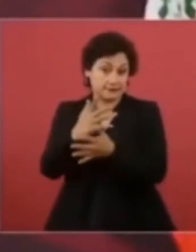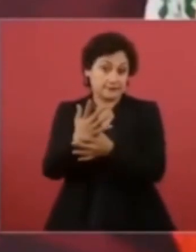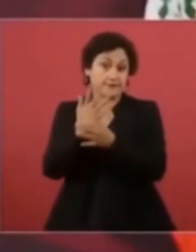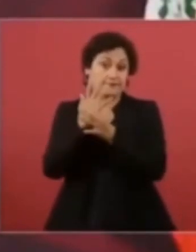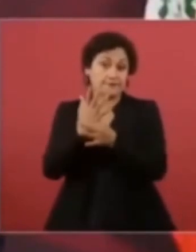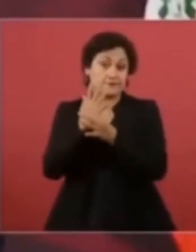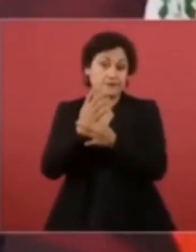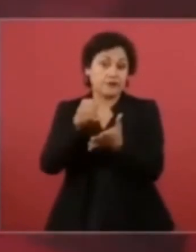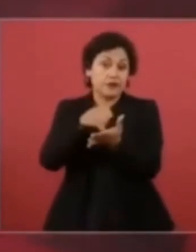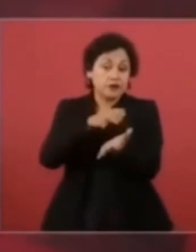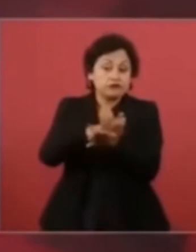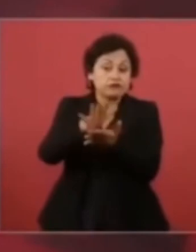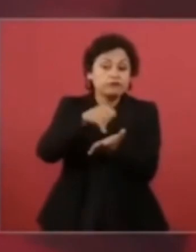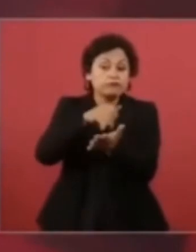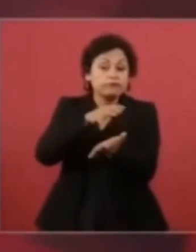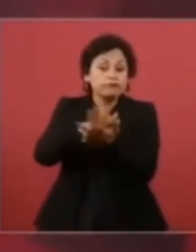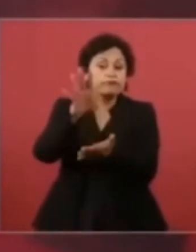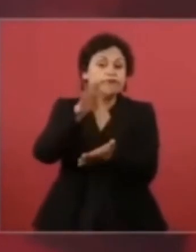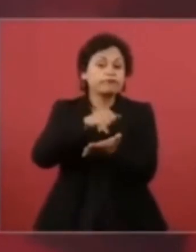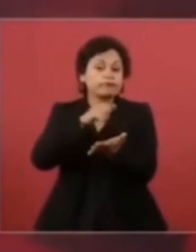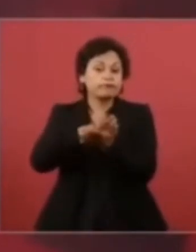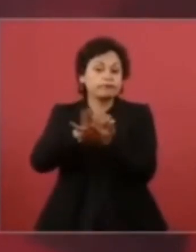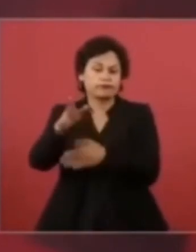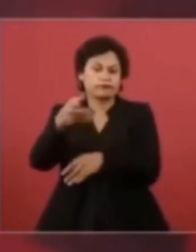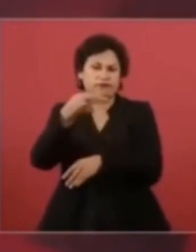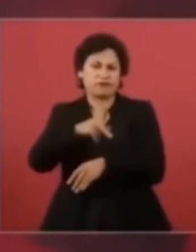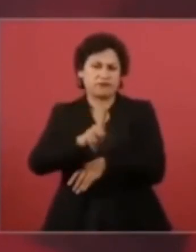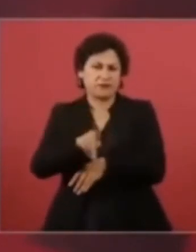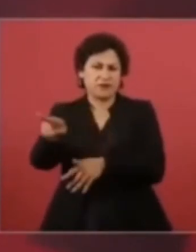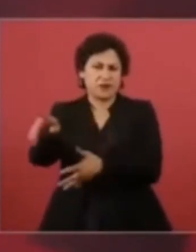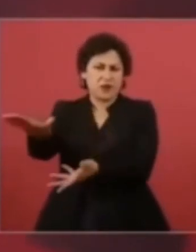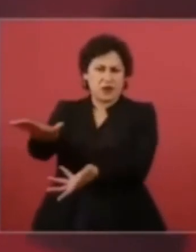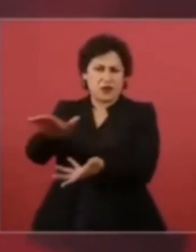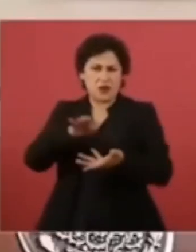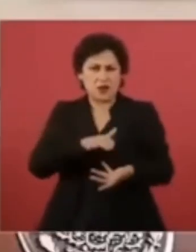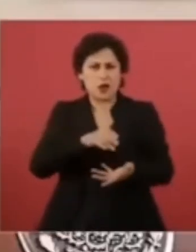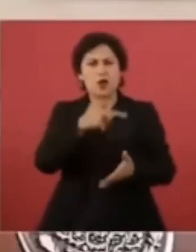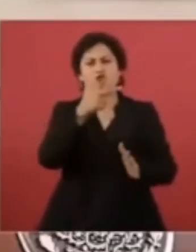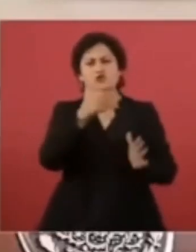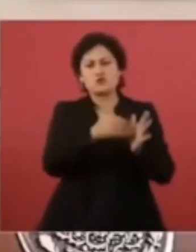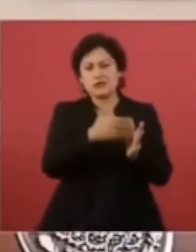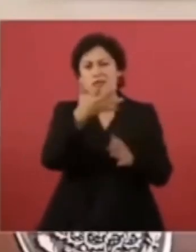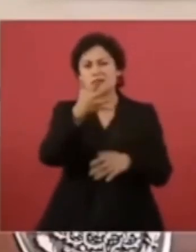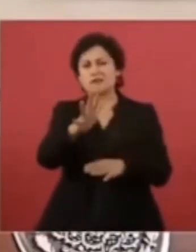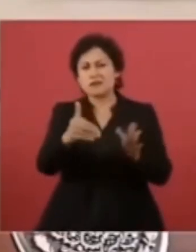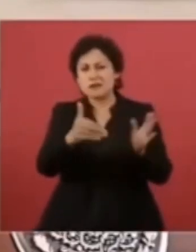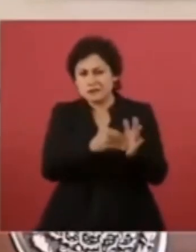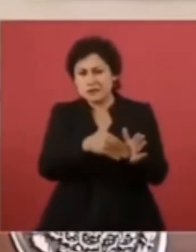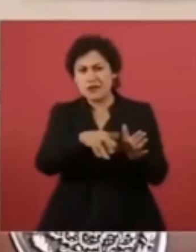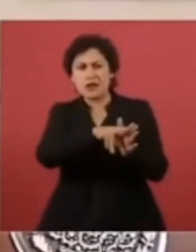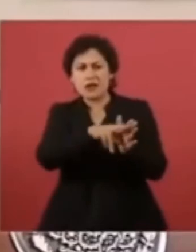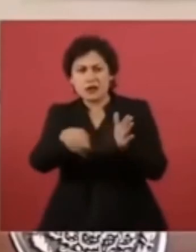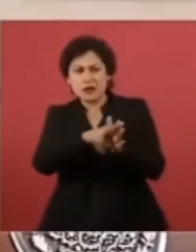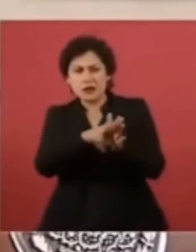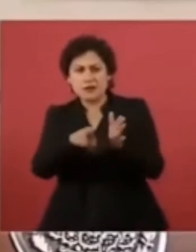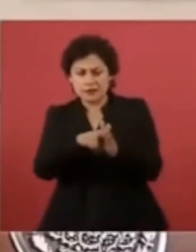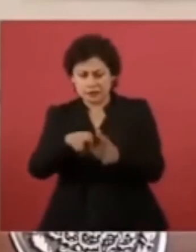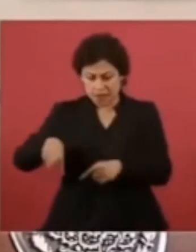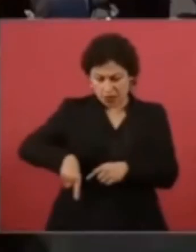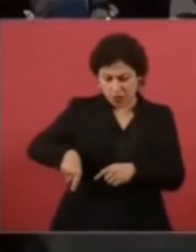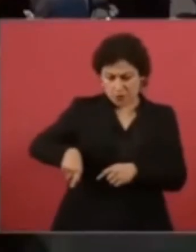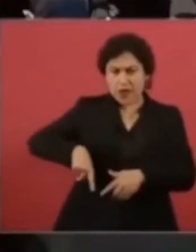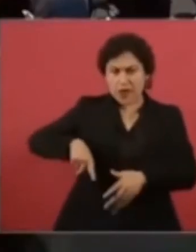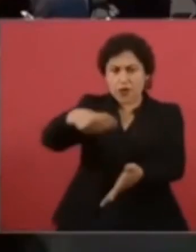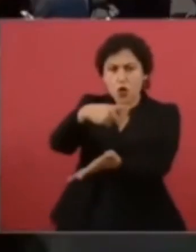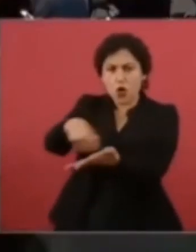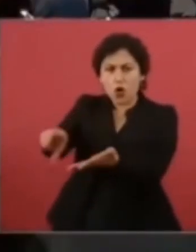pero suscripciones de 8,000, 10,000 revistas que les compraba el gobierno, de letras